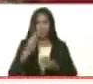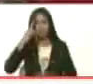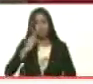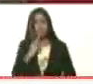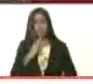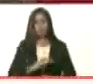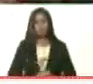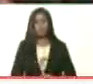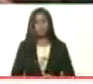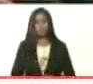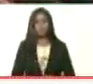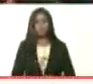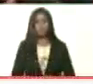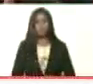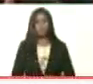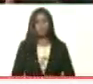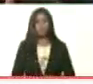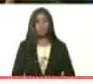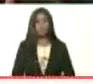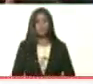bolivariana.